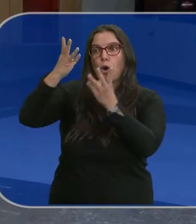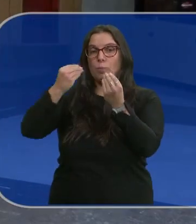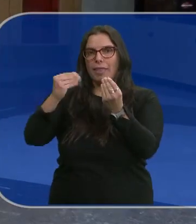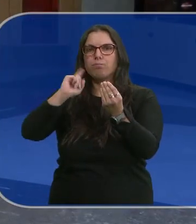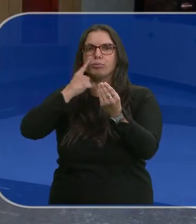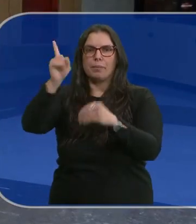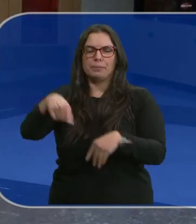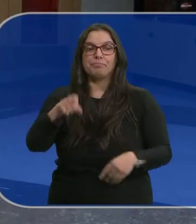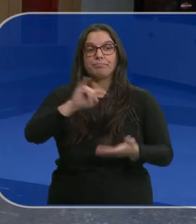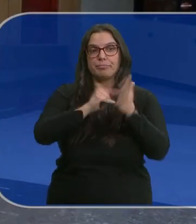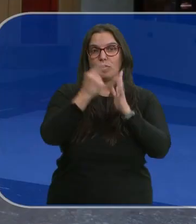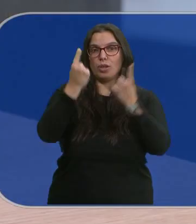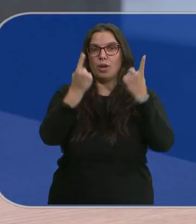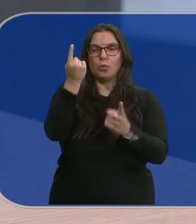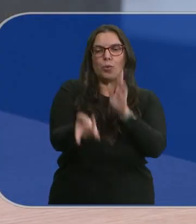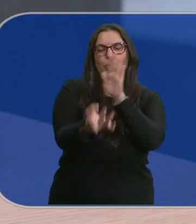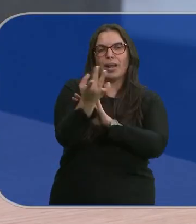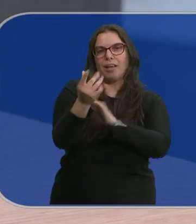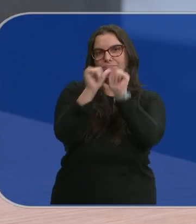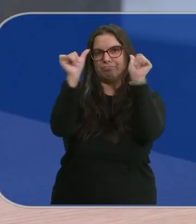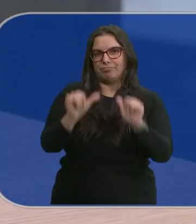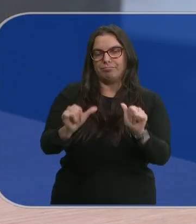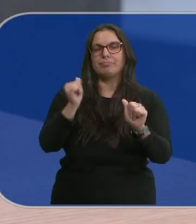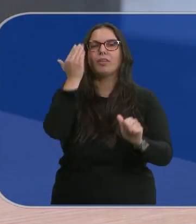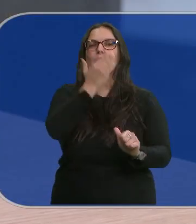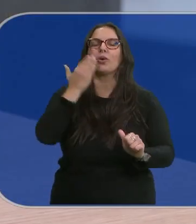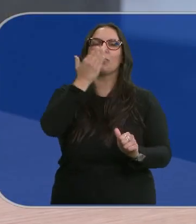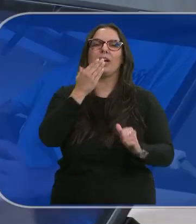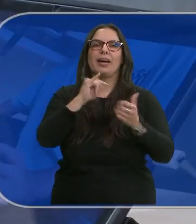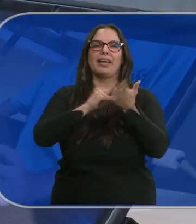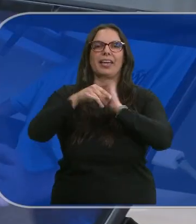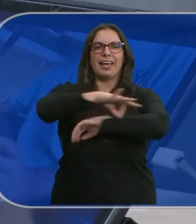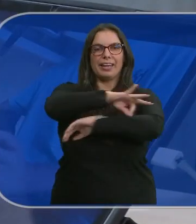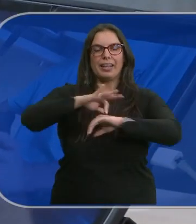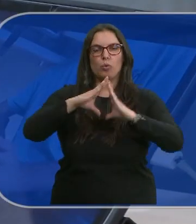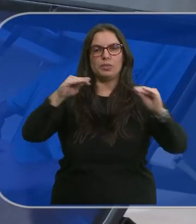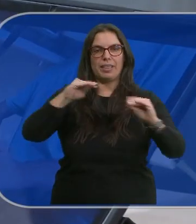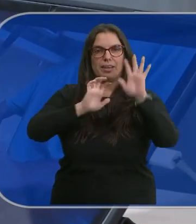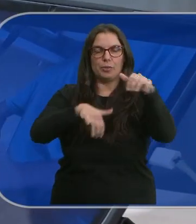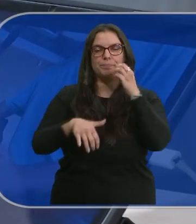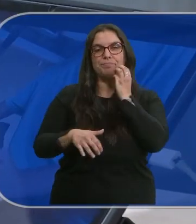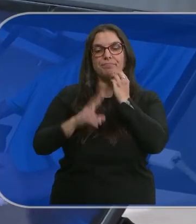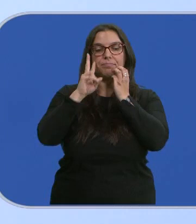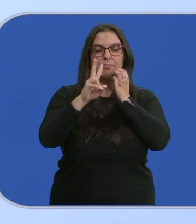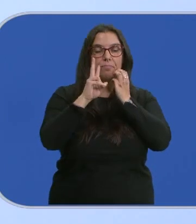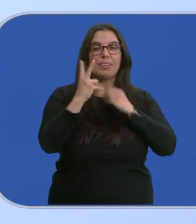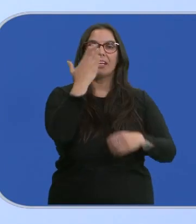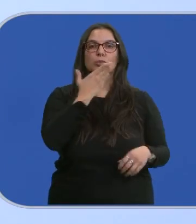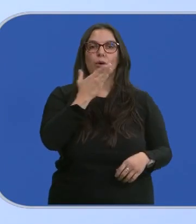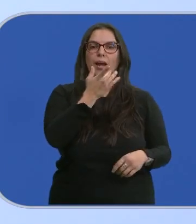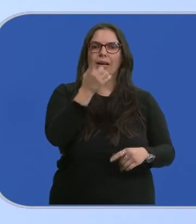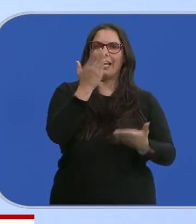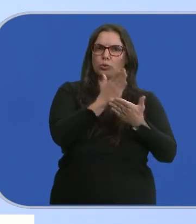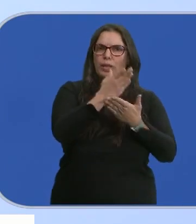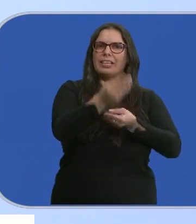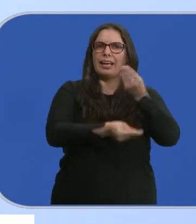Son algunos de los proyectos de este concurso de prototipos que organiza la Escuela de Ingenierías de la Universidad de León. Ver lo que se hace en escuela, lo que hacen los